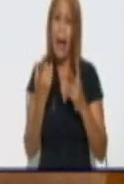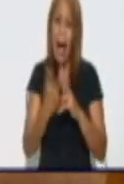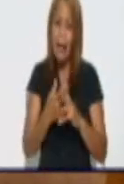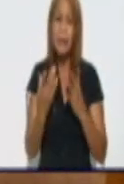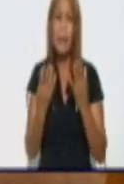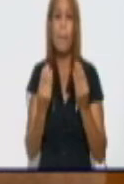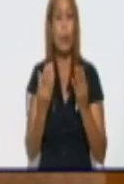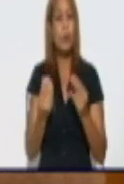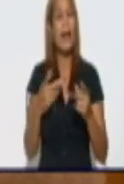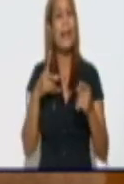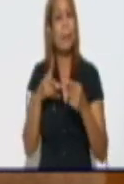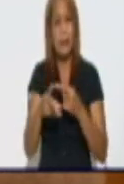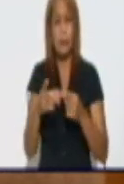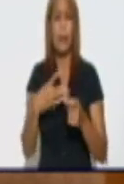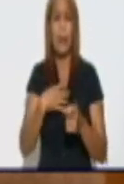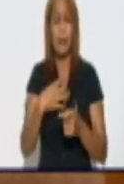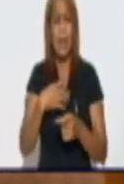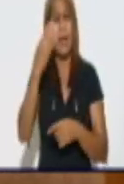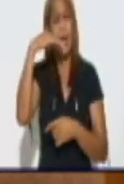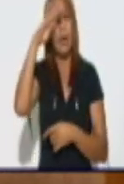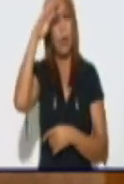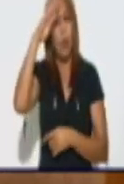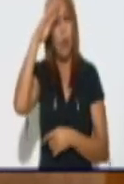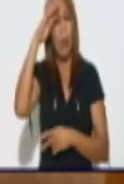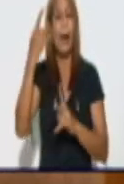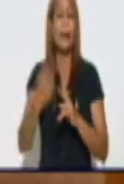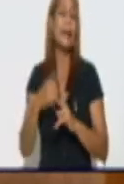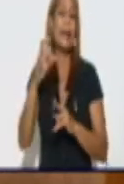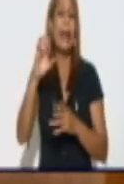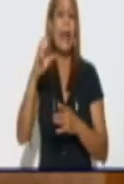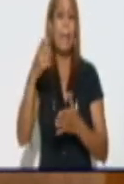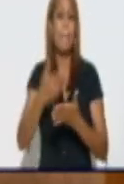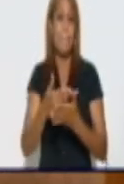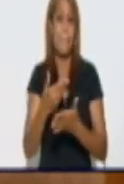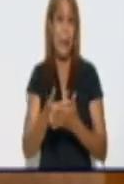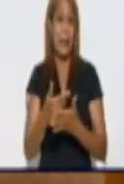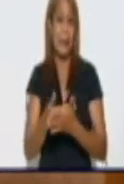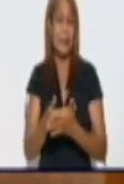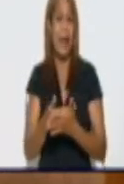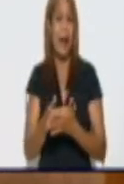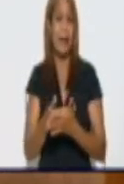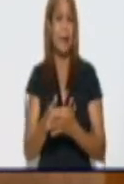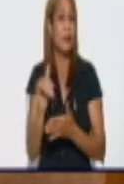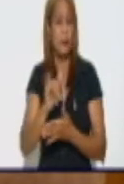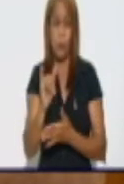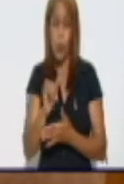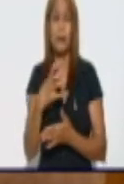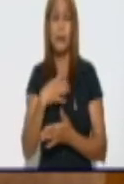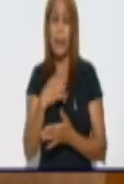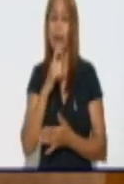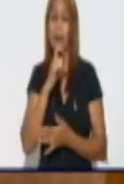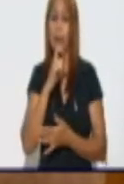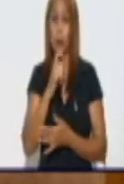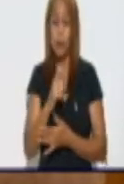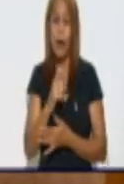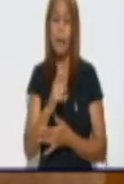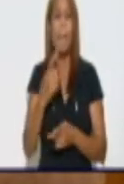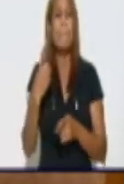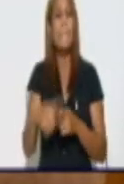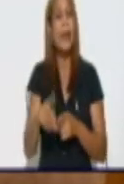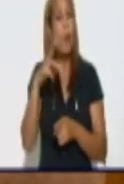que tiene el país y que nuestra empresa no escapa de ello, estamos tratando de darle solución